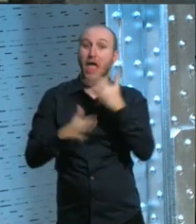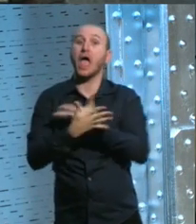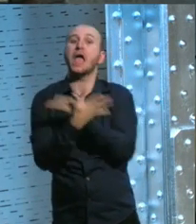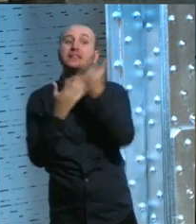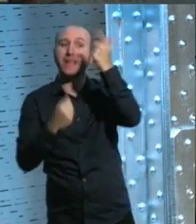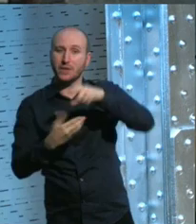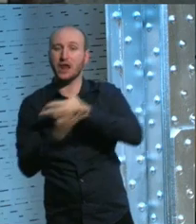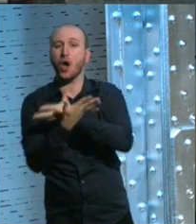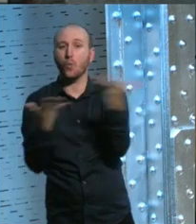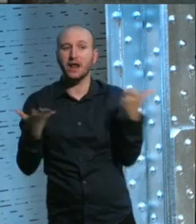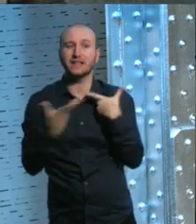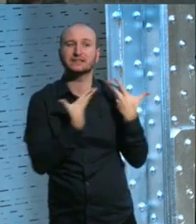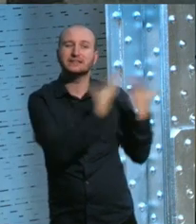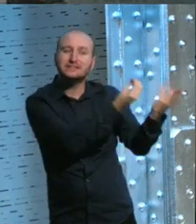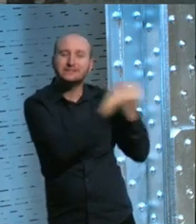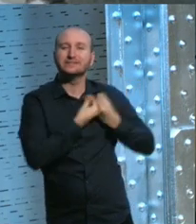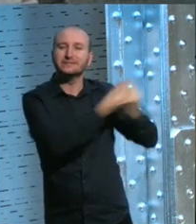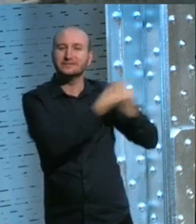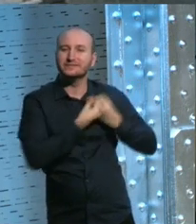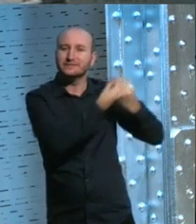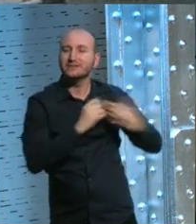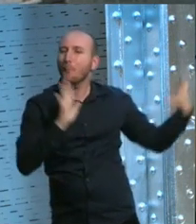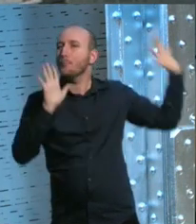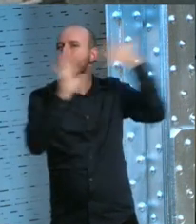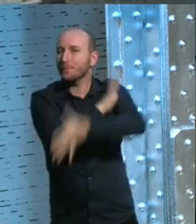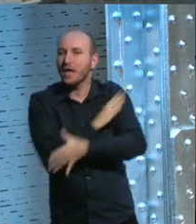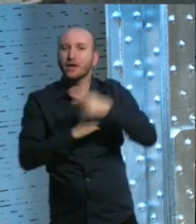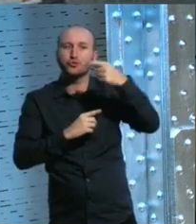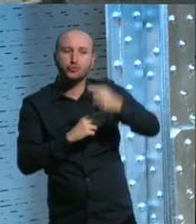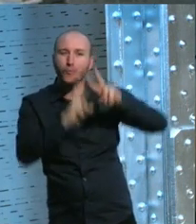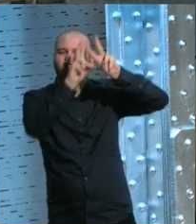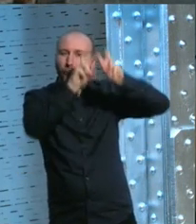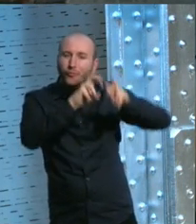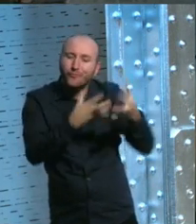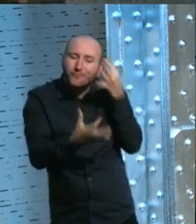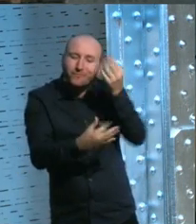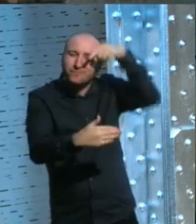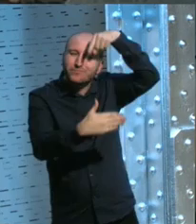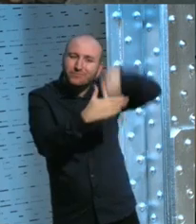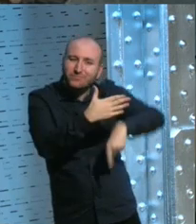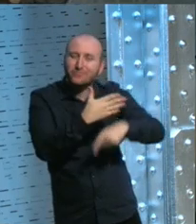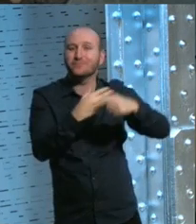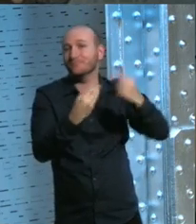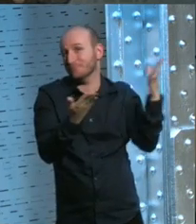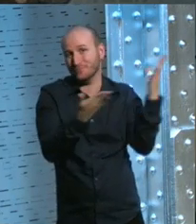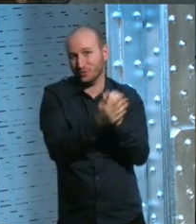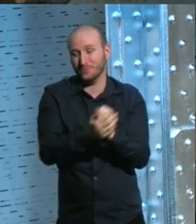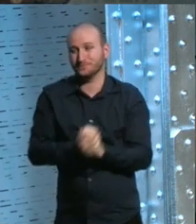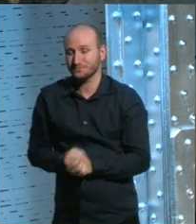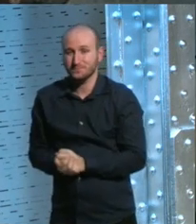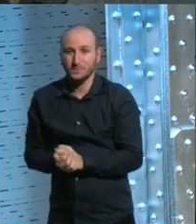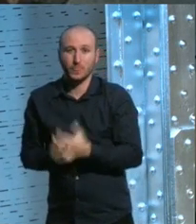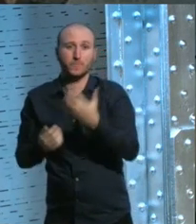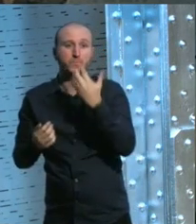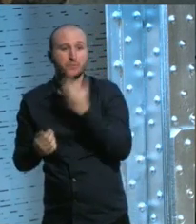creías que te acompañaban para siempre has tenido que revisar profundamente. Mira, contrariamente a lo que uno